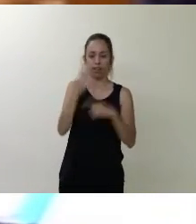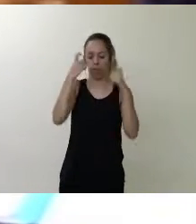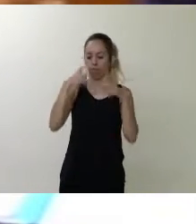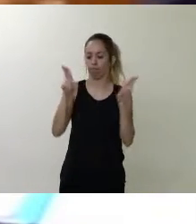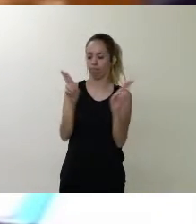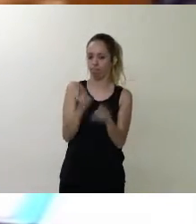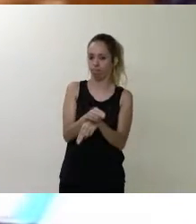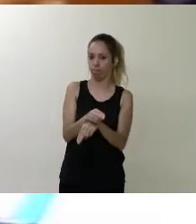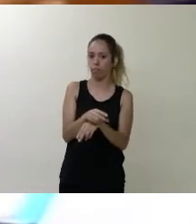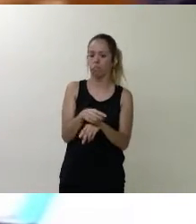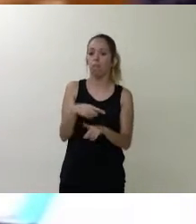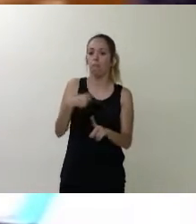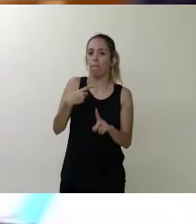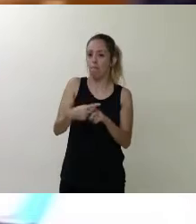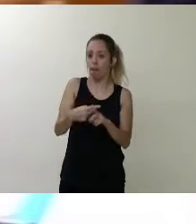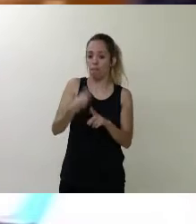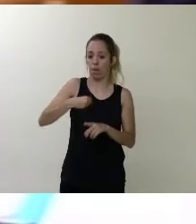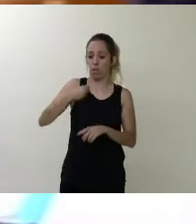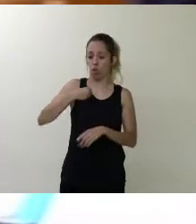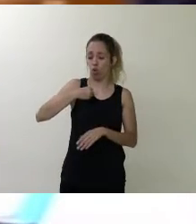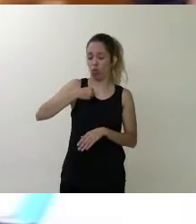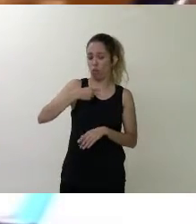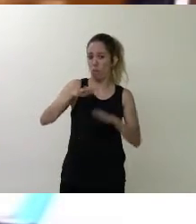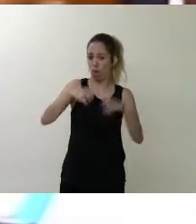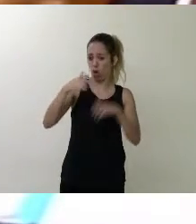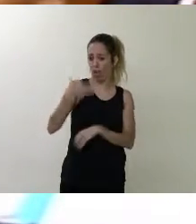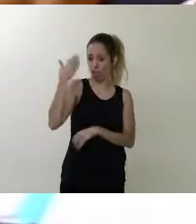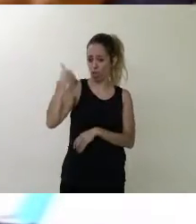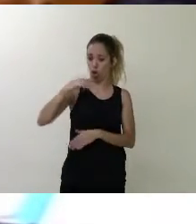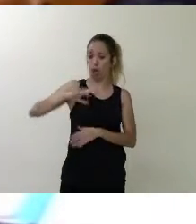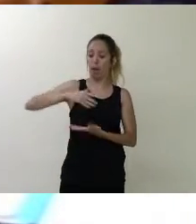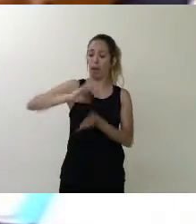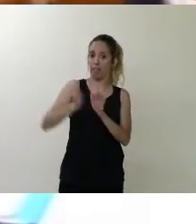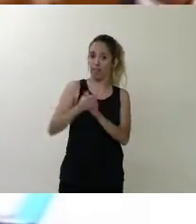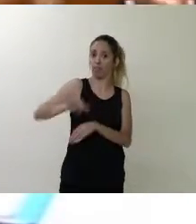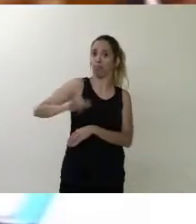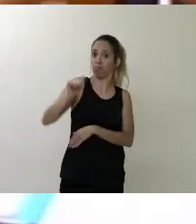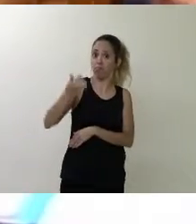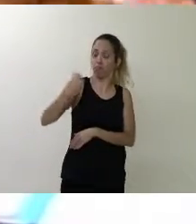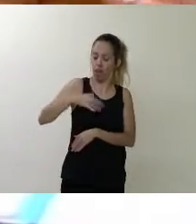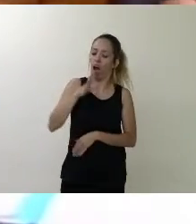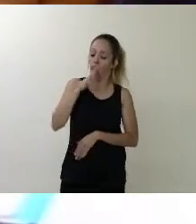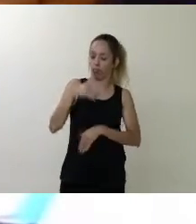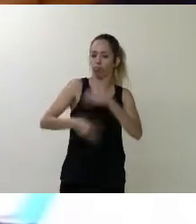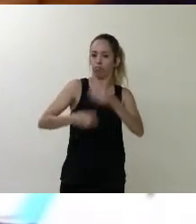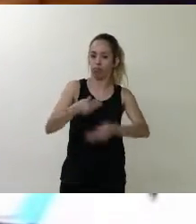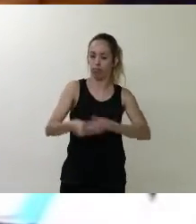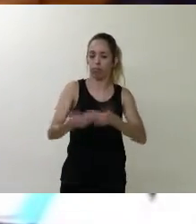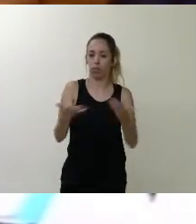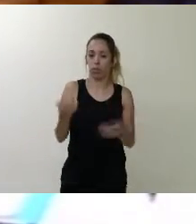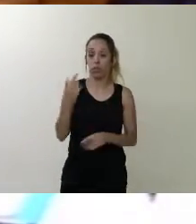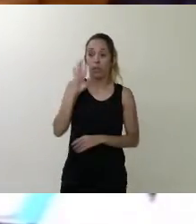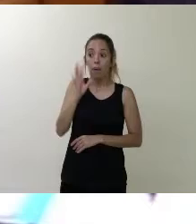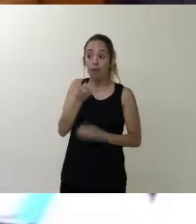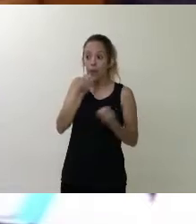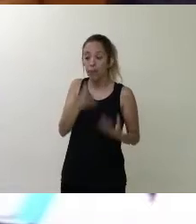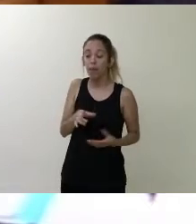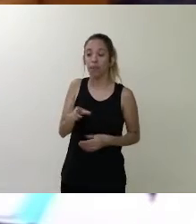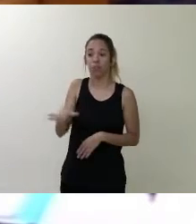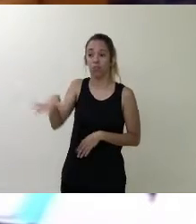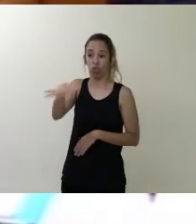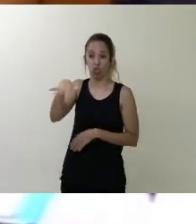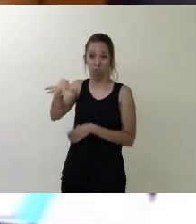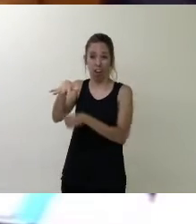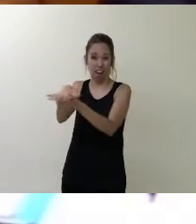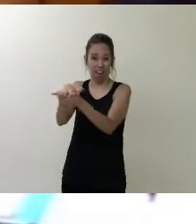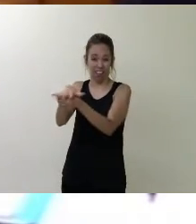aprobados los expedientes que se acordaron en el pleno anterior. No obstante, sí, parece al presidente que desde el área de carretera se aclare el estado en que